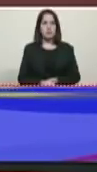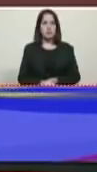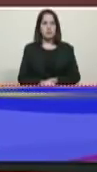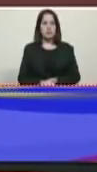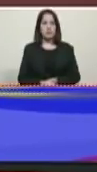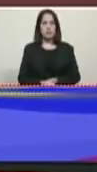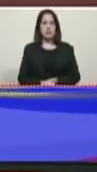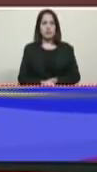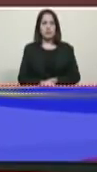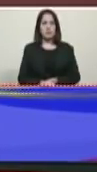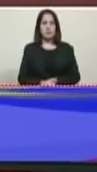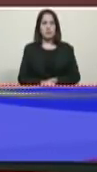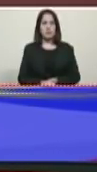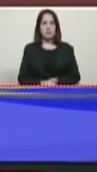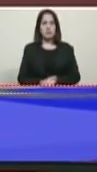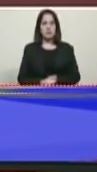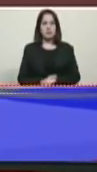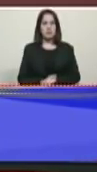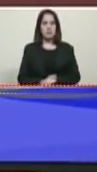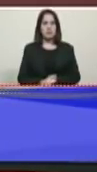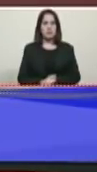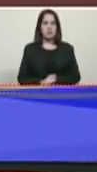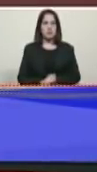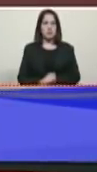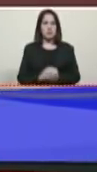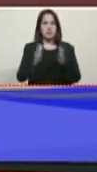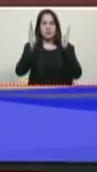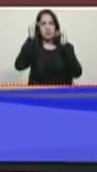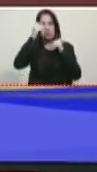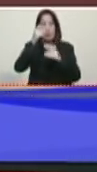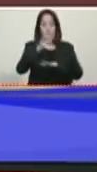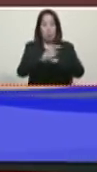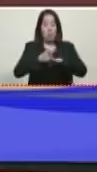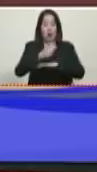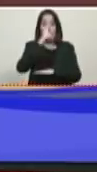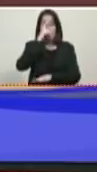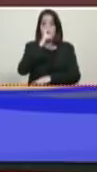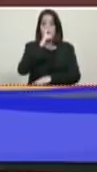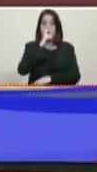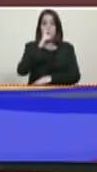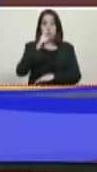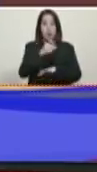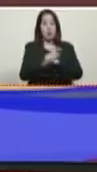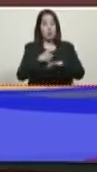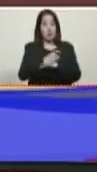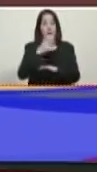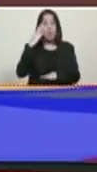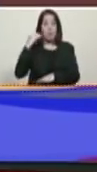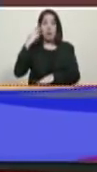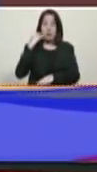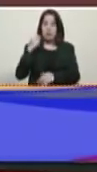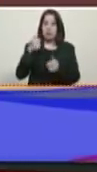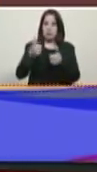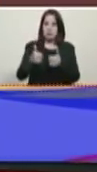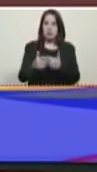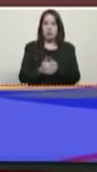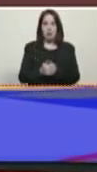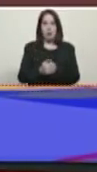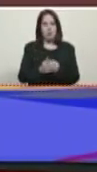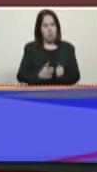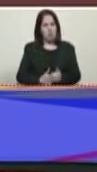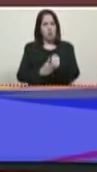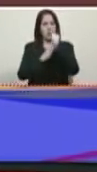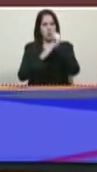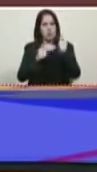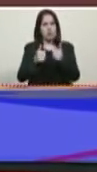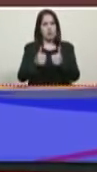años de san francisco ahora lleva un año de gobernador era un hombre con experiencia de gobernante un líder de una región